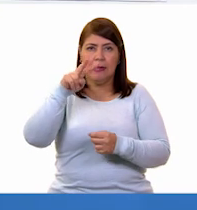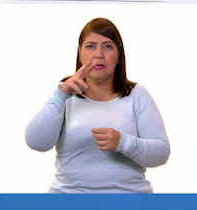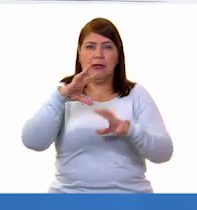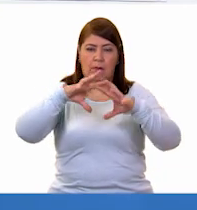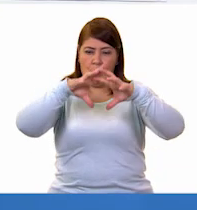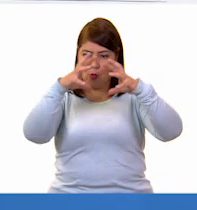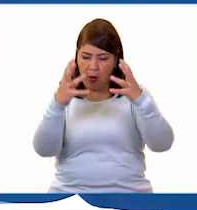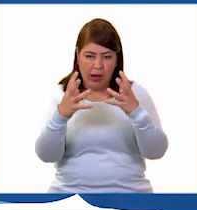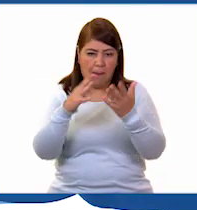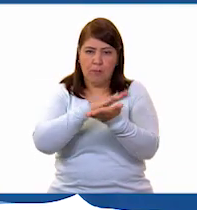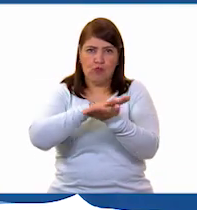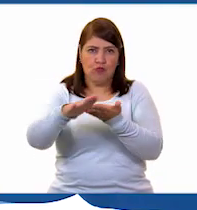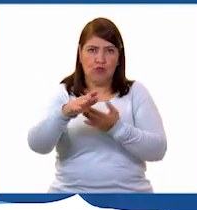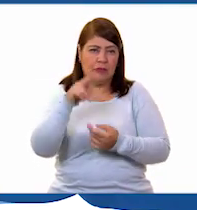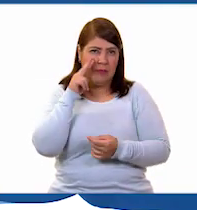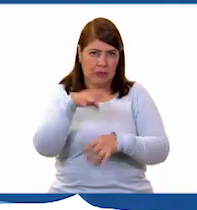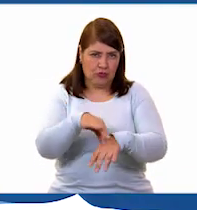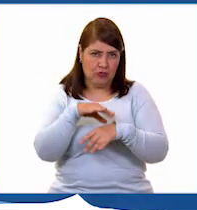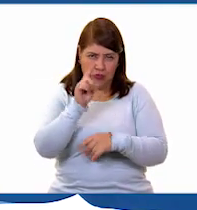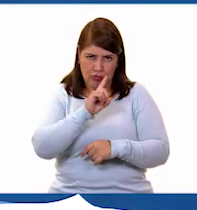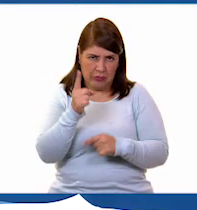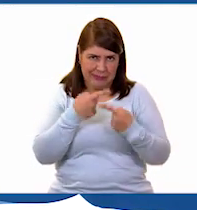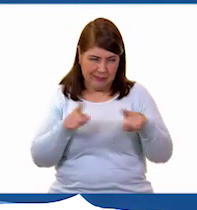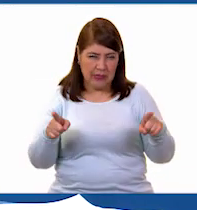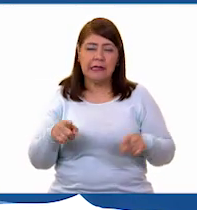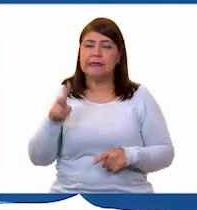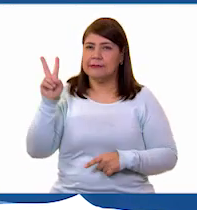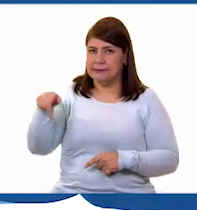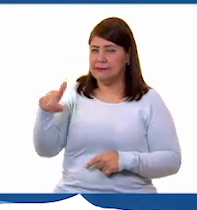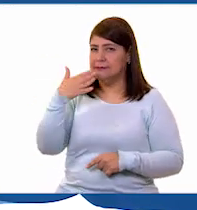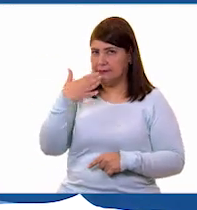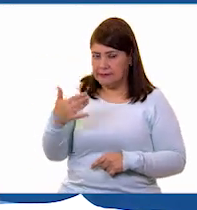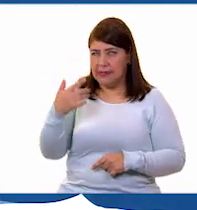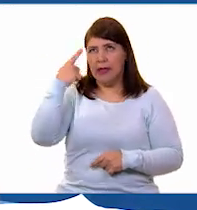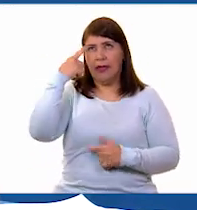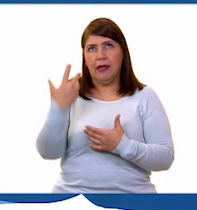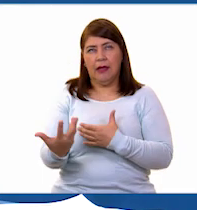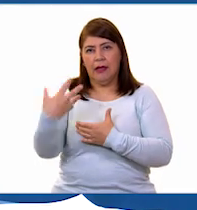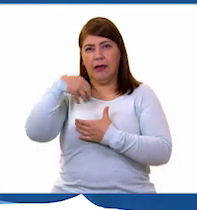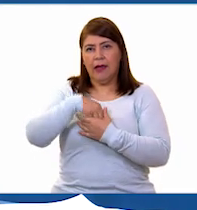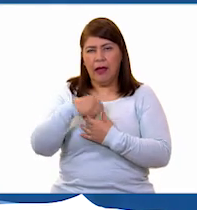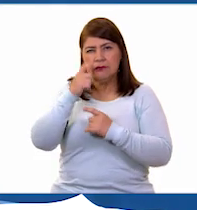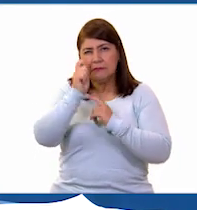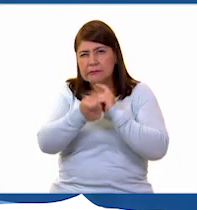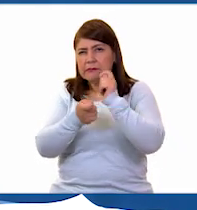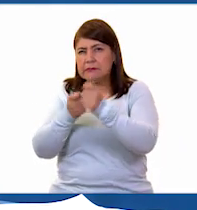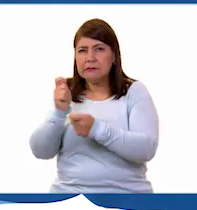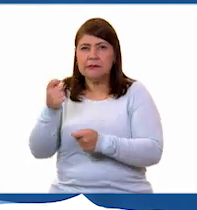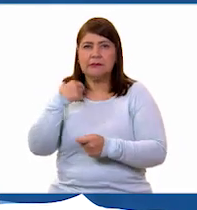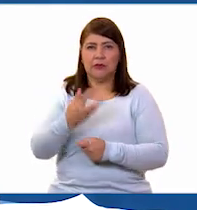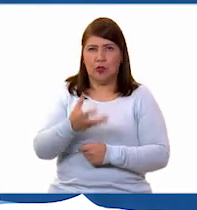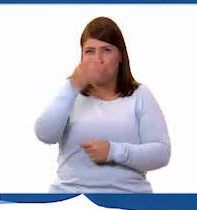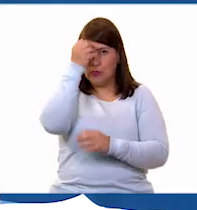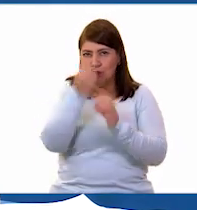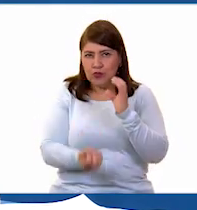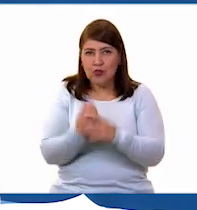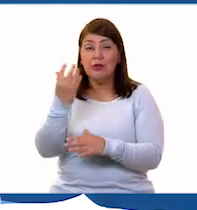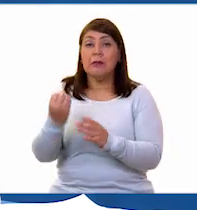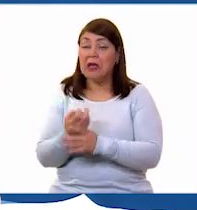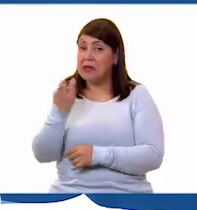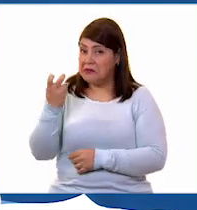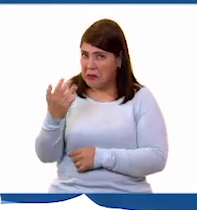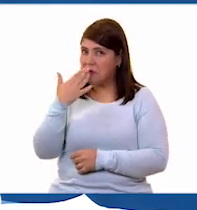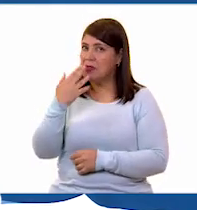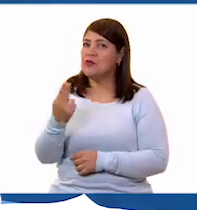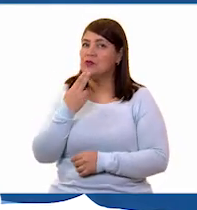realidad. Qué bien que te diste cuenta. Estás integrando tus conocimientos previos a nuevos aprendizajes y eso es